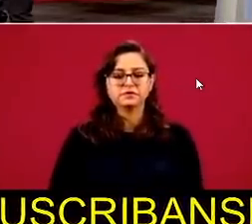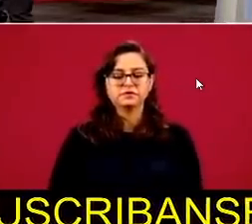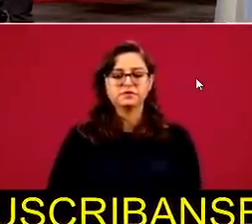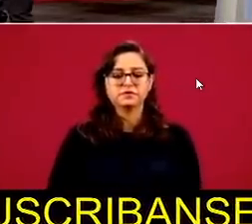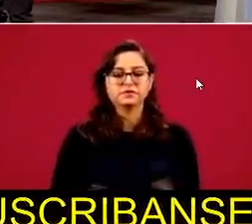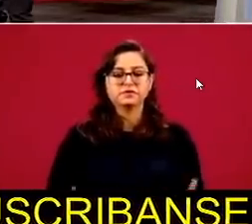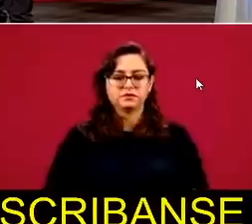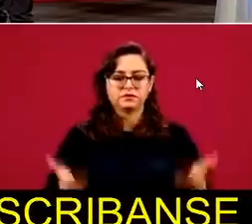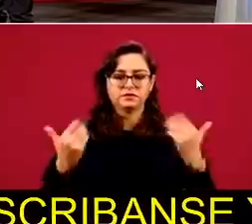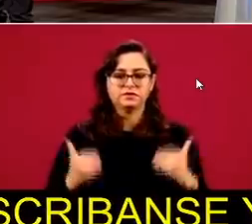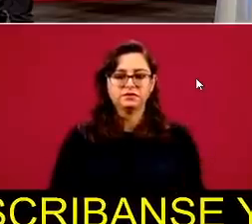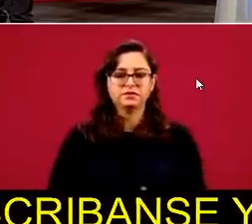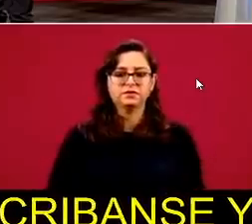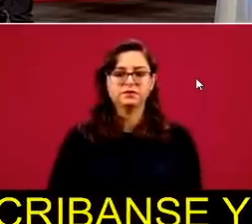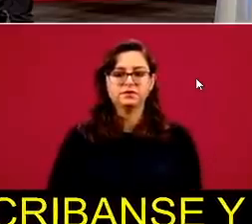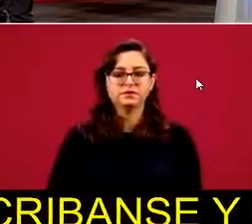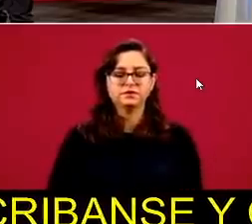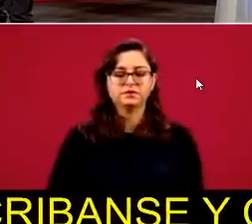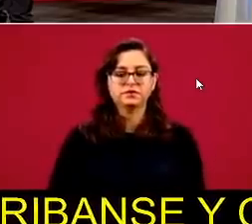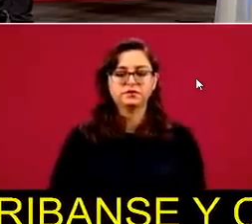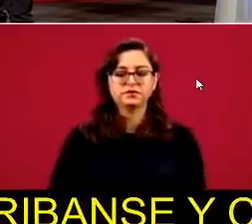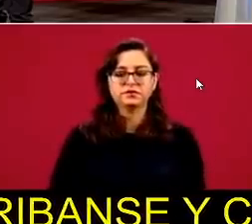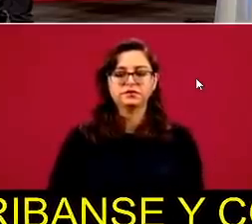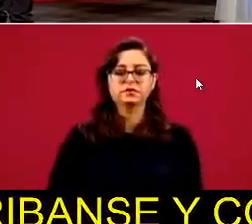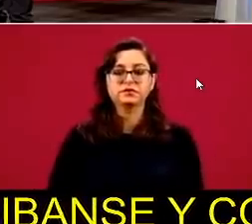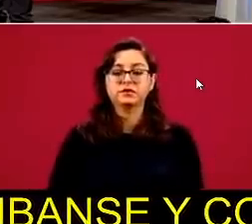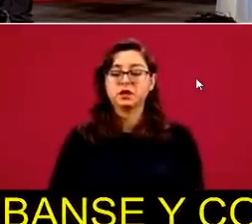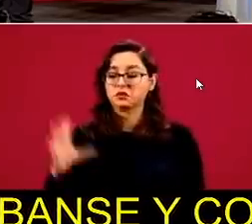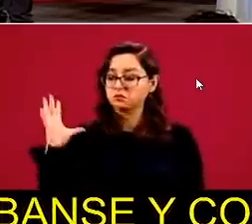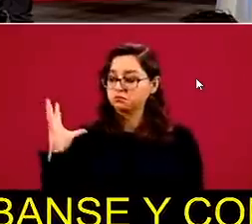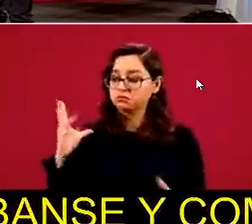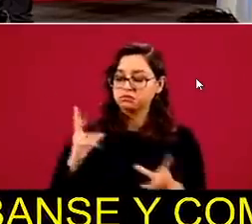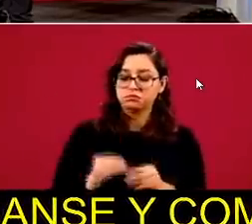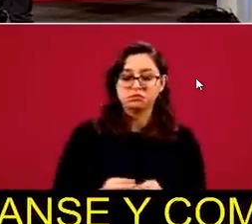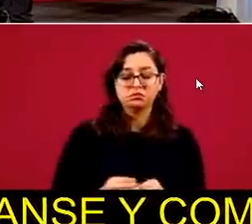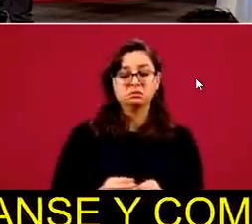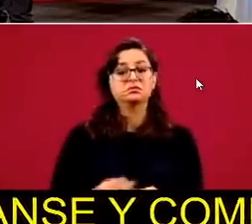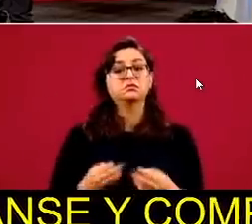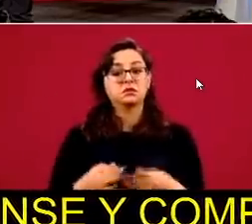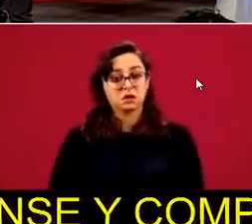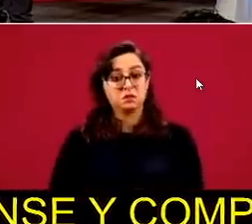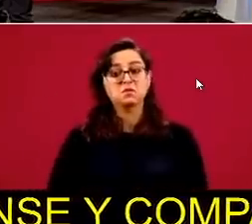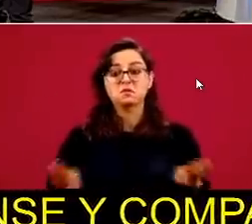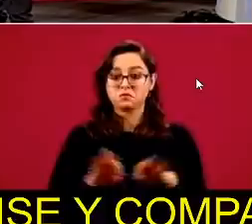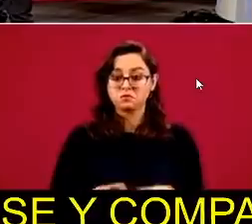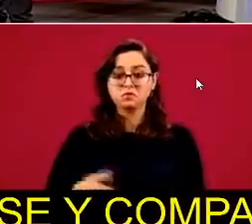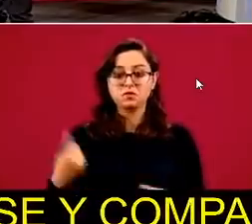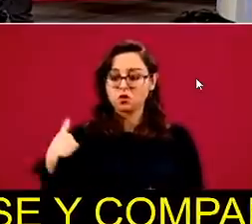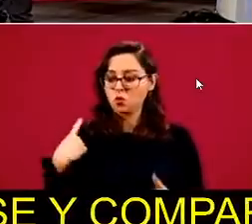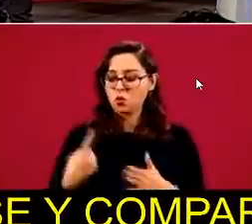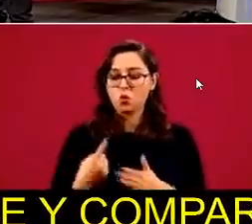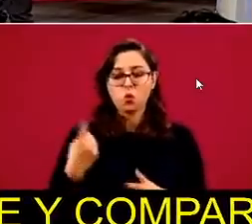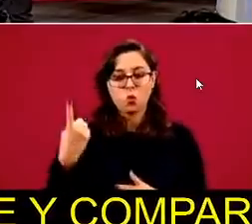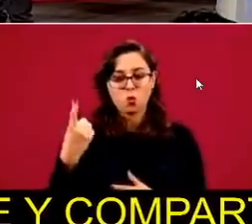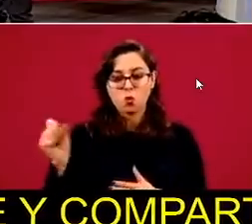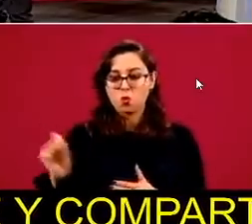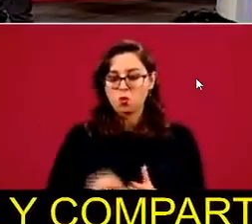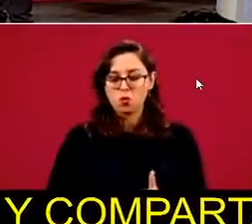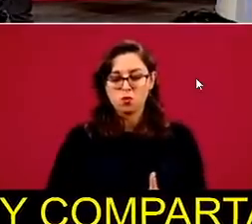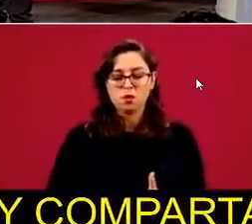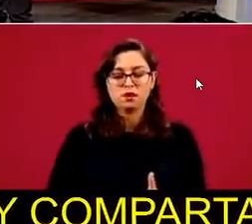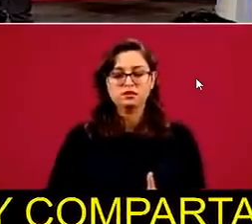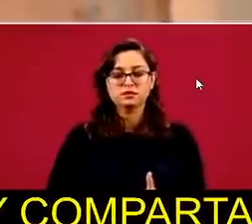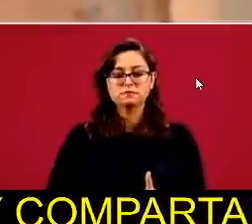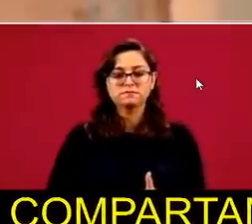adelante algunos resultados importantes que hemos tenido en este mes en la dirección